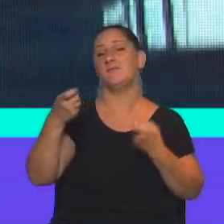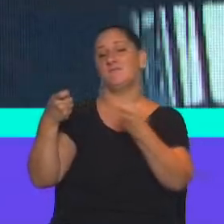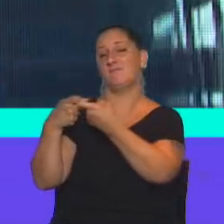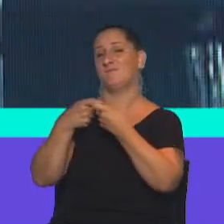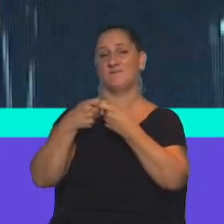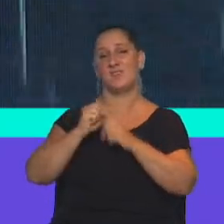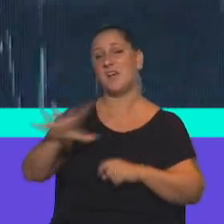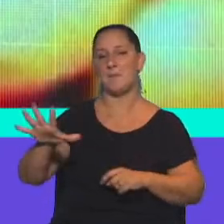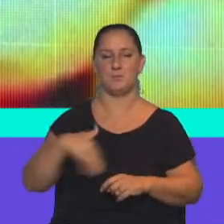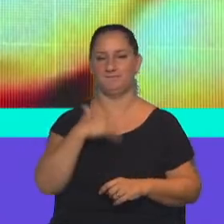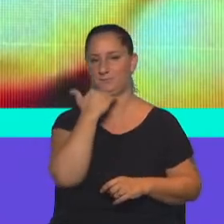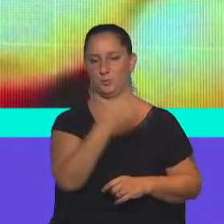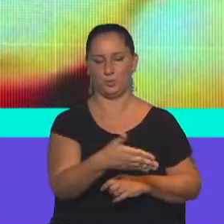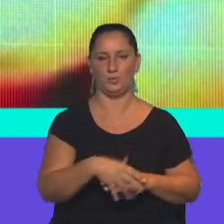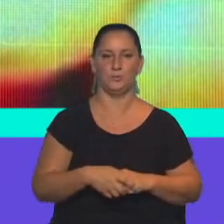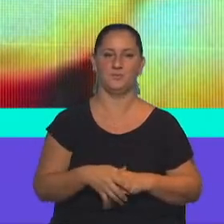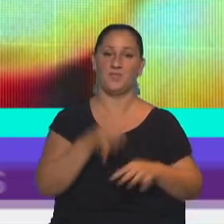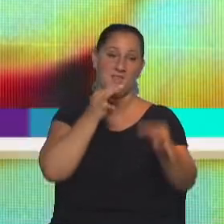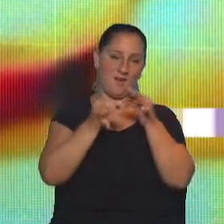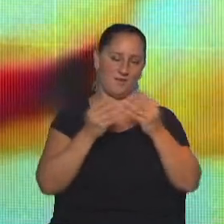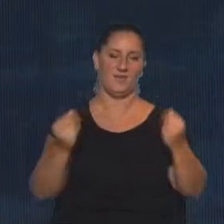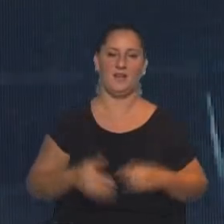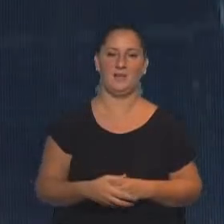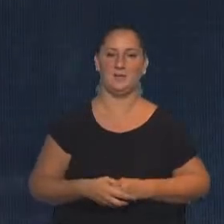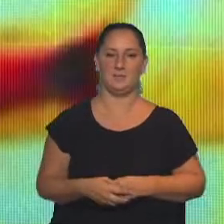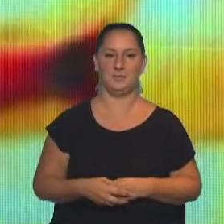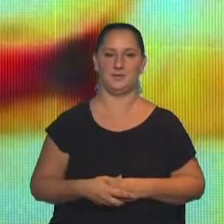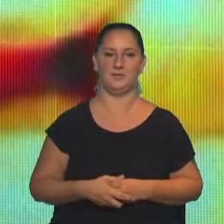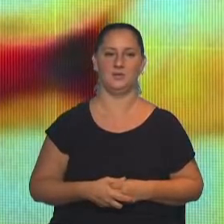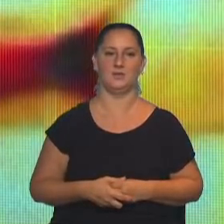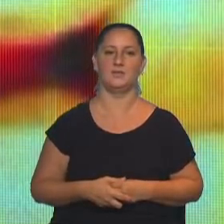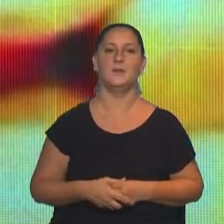no le importa mucho eso. Se terminó el diálogo. Gracias, Flor. Seguimos con más información.